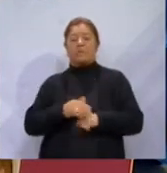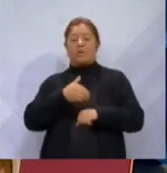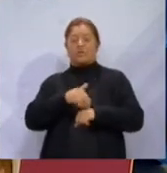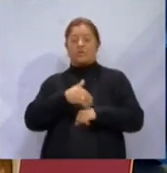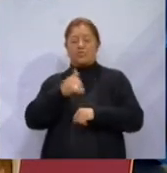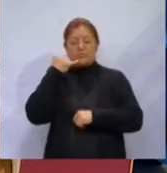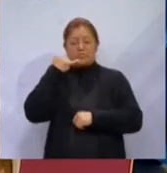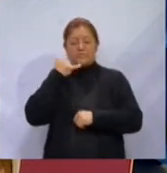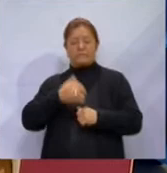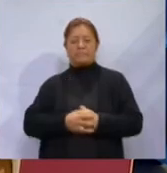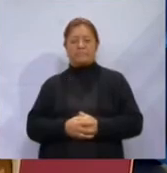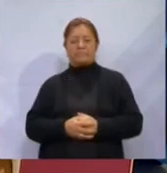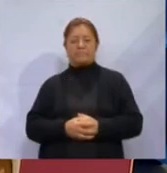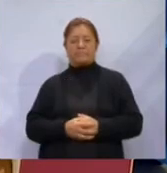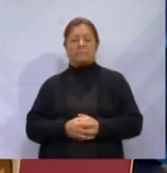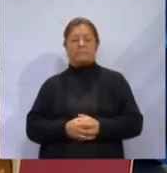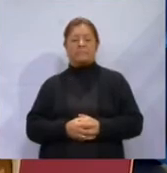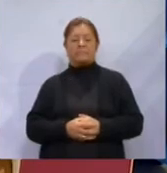números telefónicos.